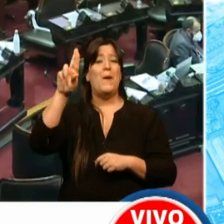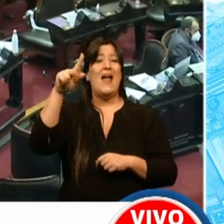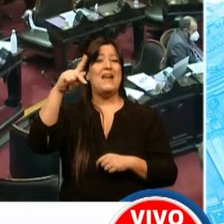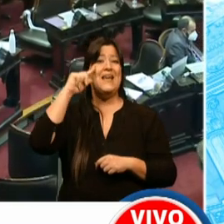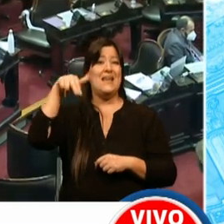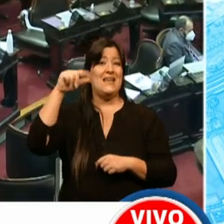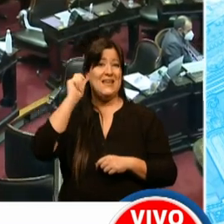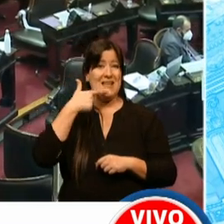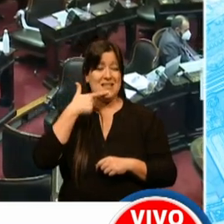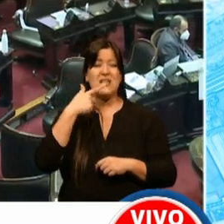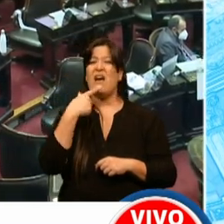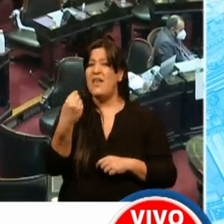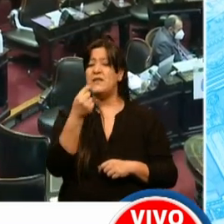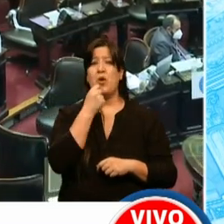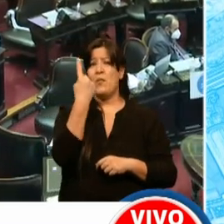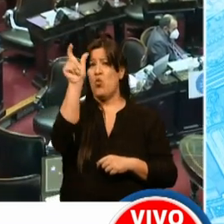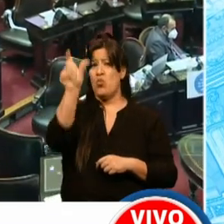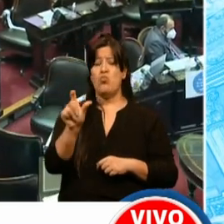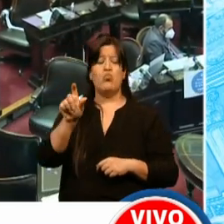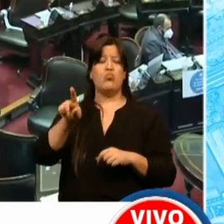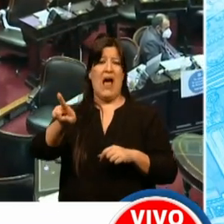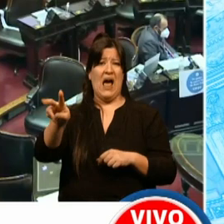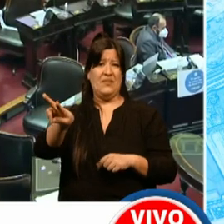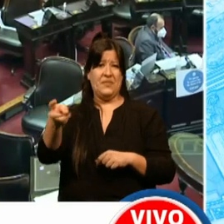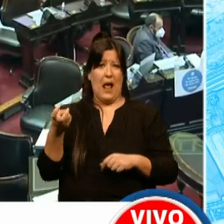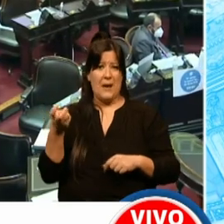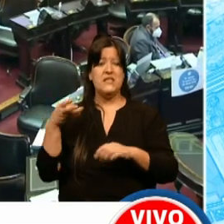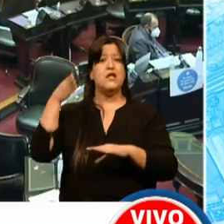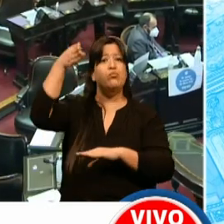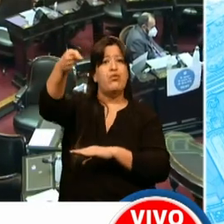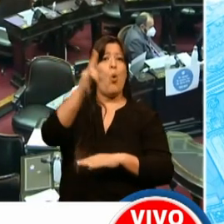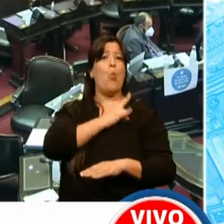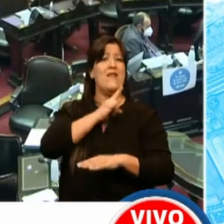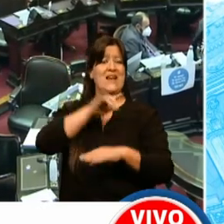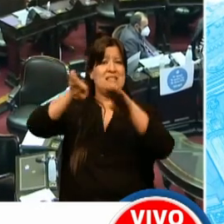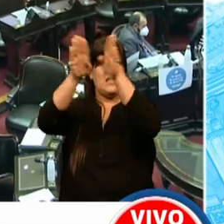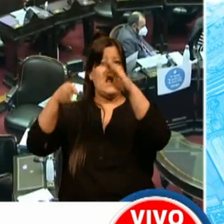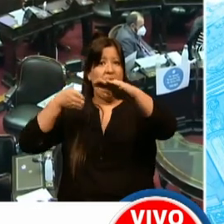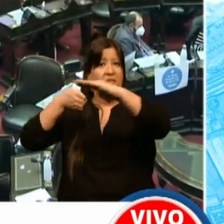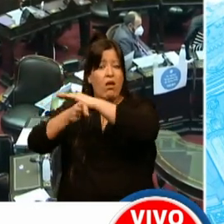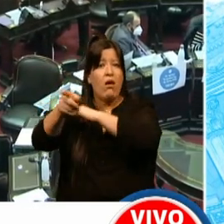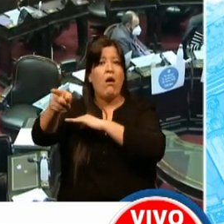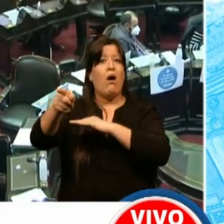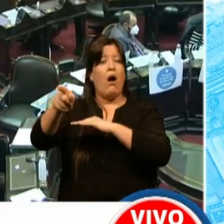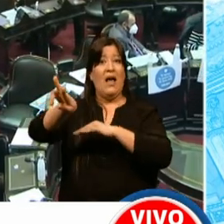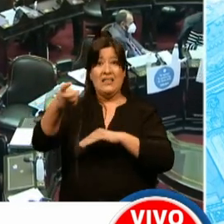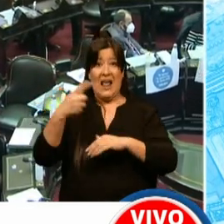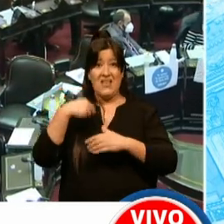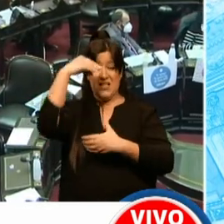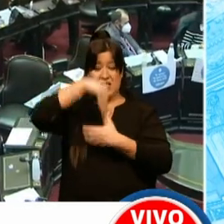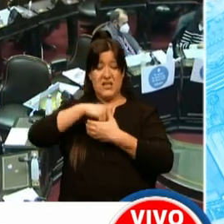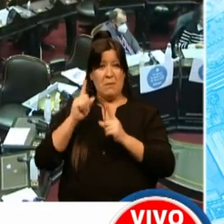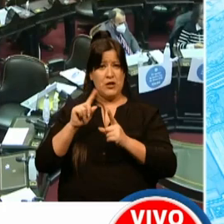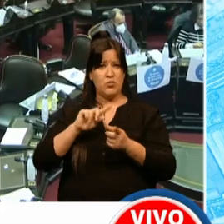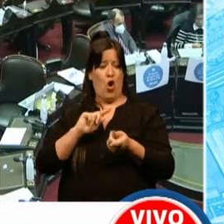cuando cuando una travesti entra a una universidad cambia esta travesti pero